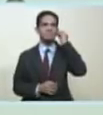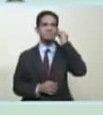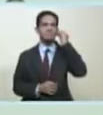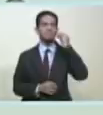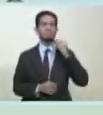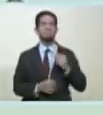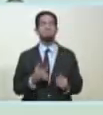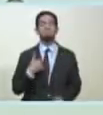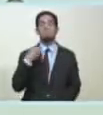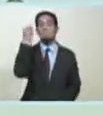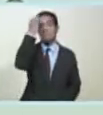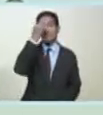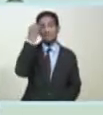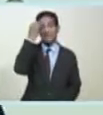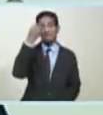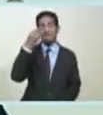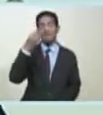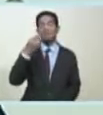tan débiles